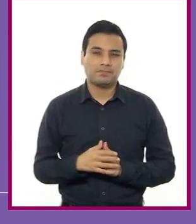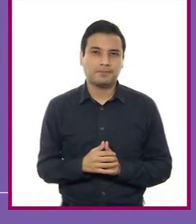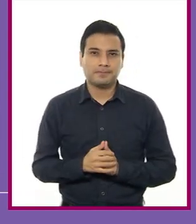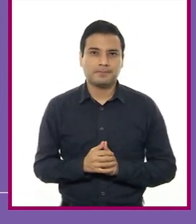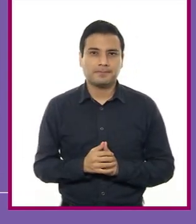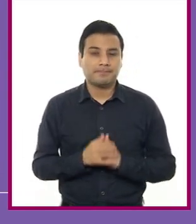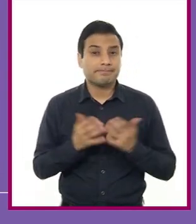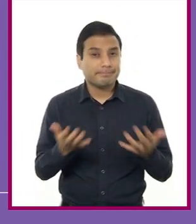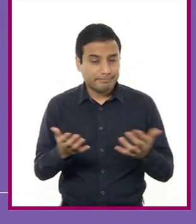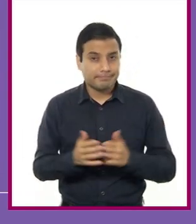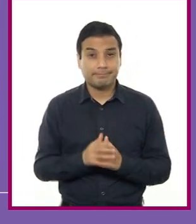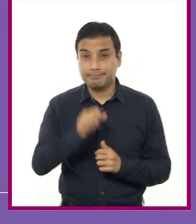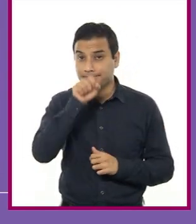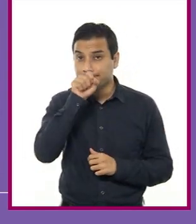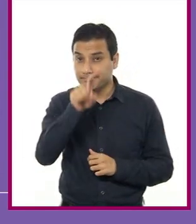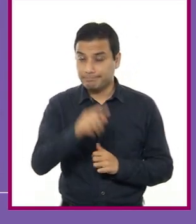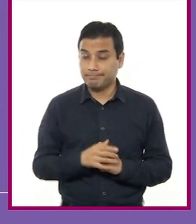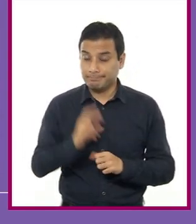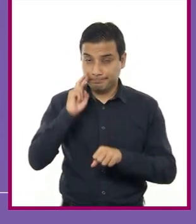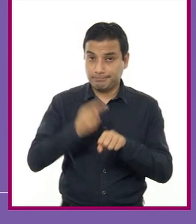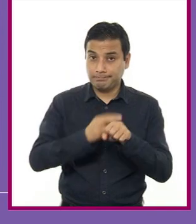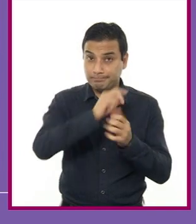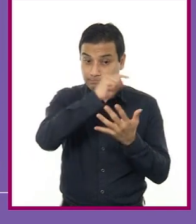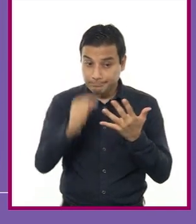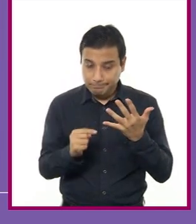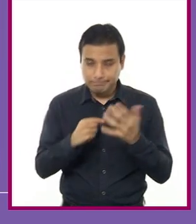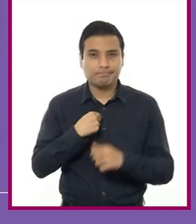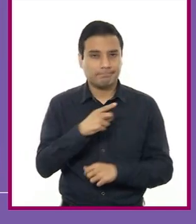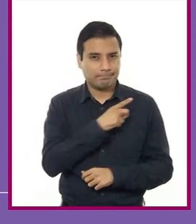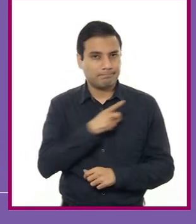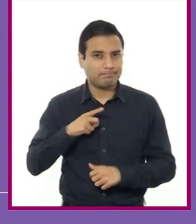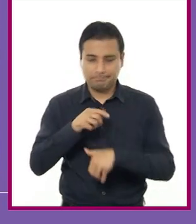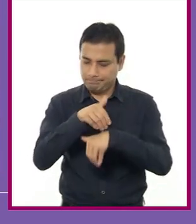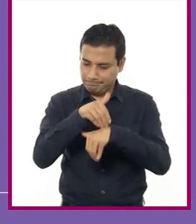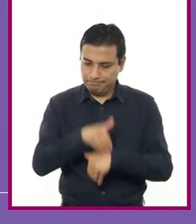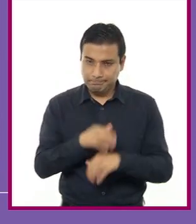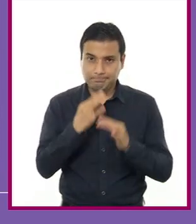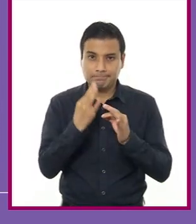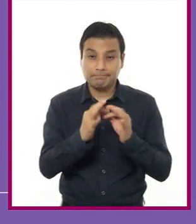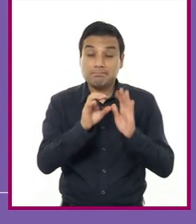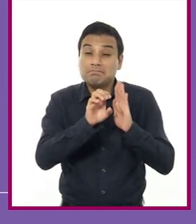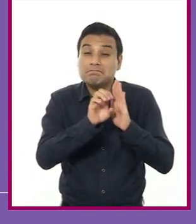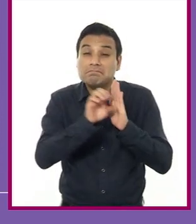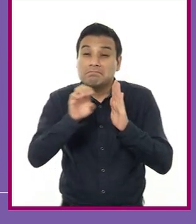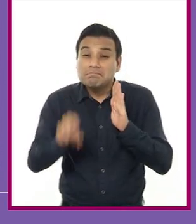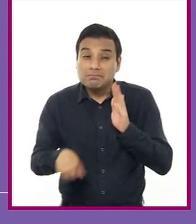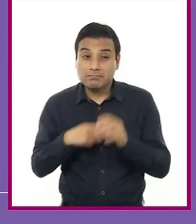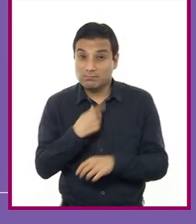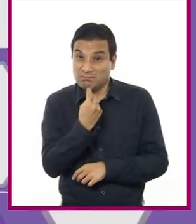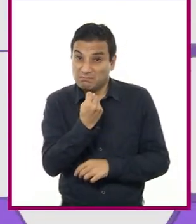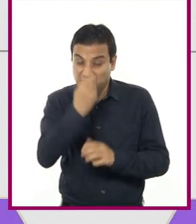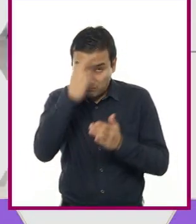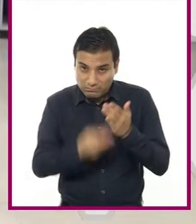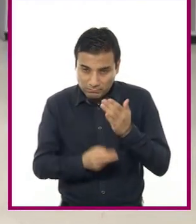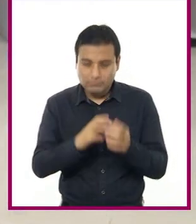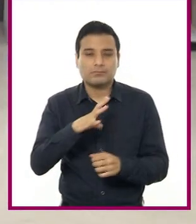Existe obligatoriedad de asumir estas responsabilidades, por lo que hay diversas sanciones para quienes las incumplan.